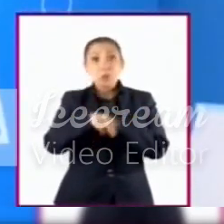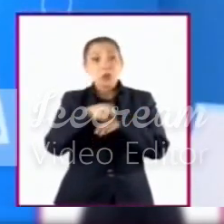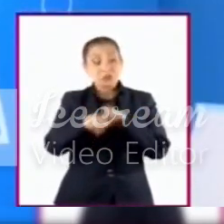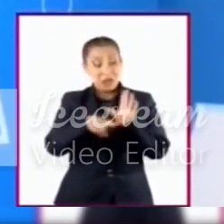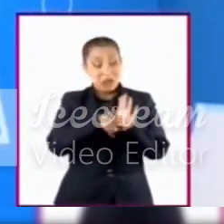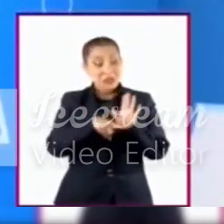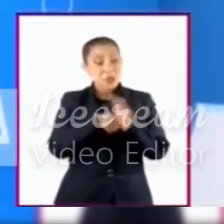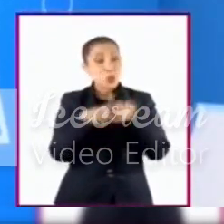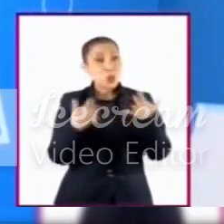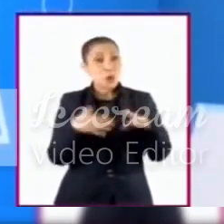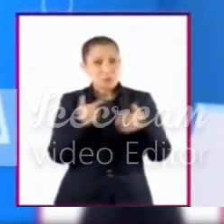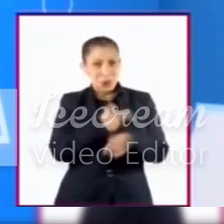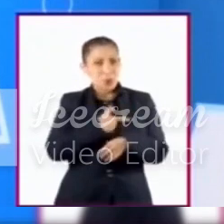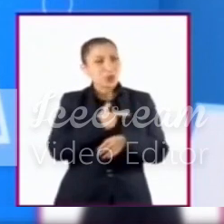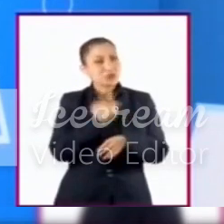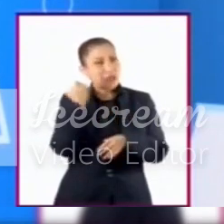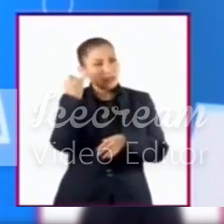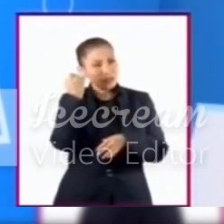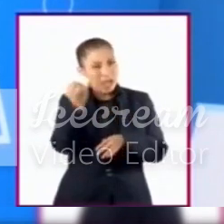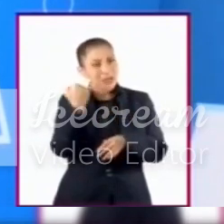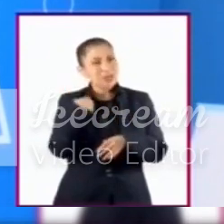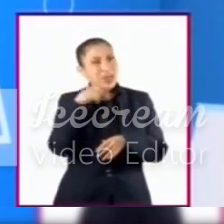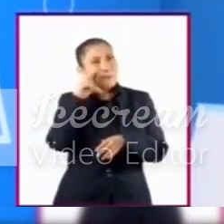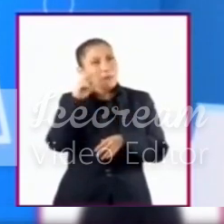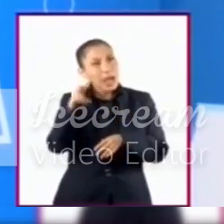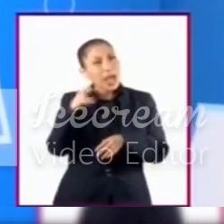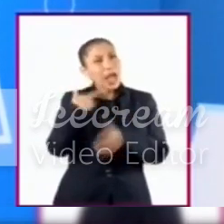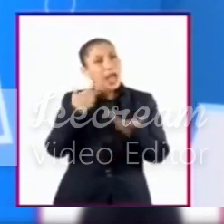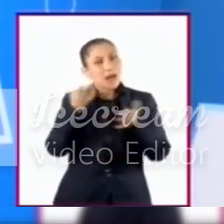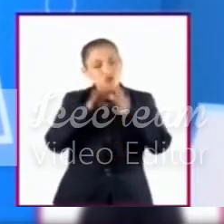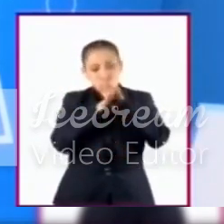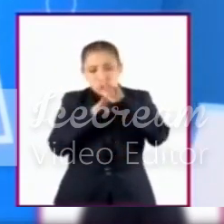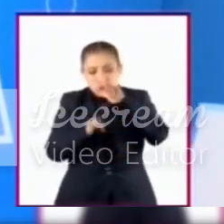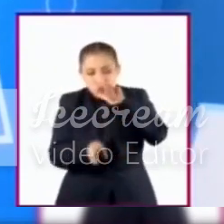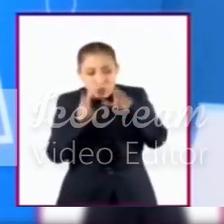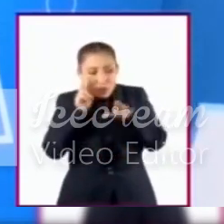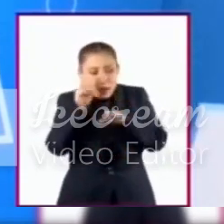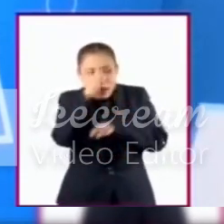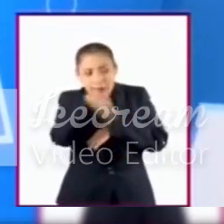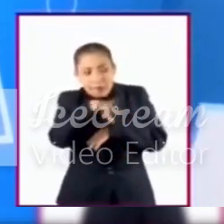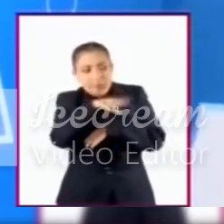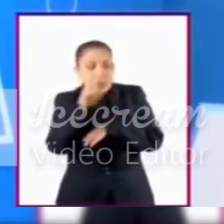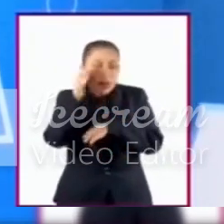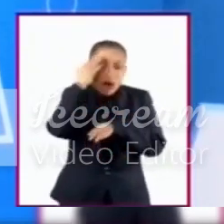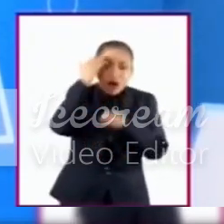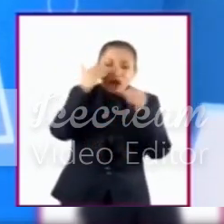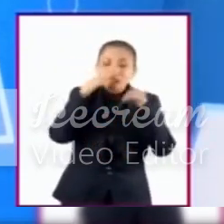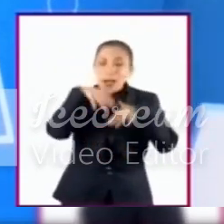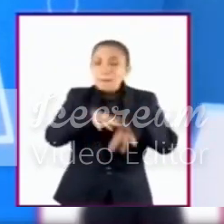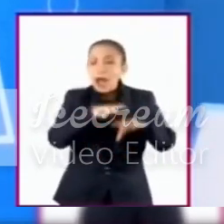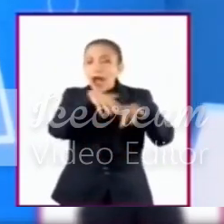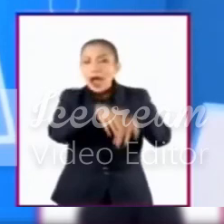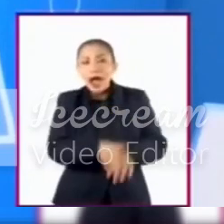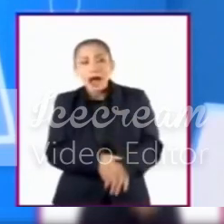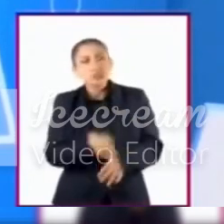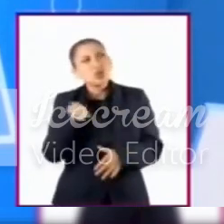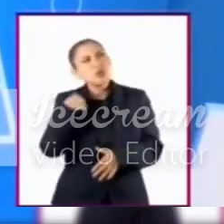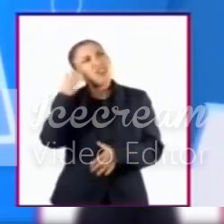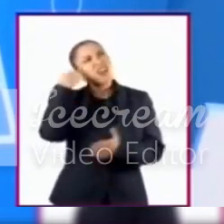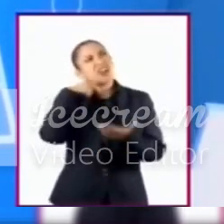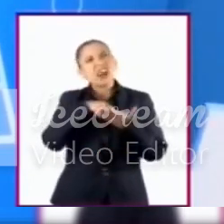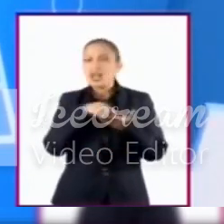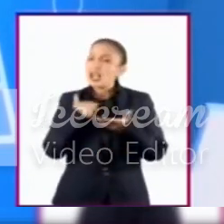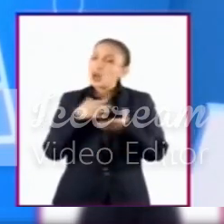números negativos. Me gusta la idea de bajar en un submarino a explorar las profundidades del mar. Me